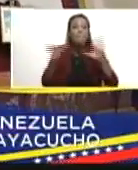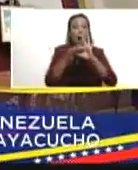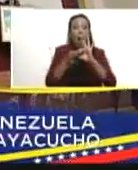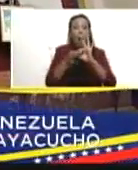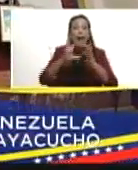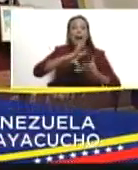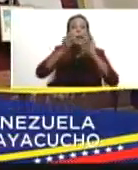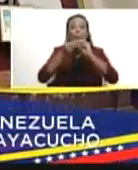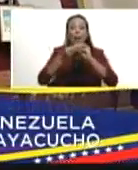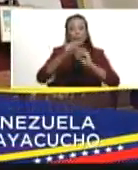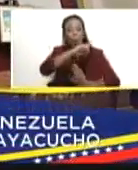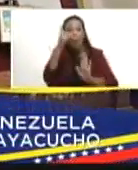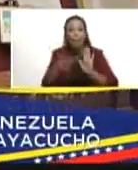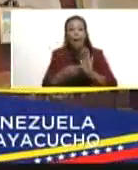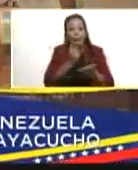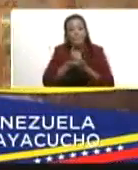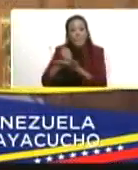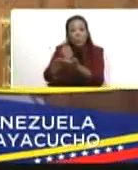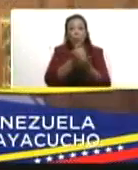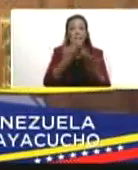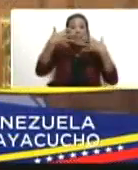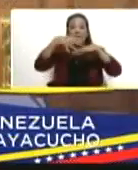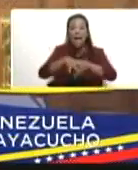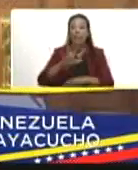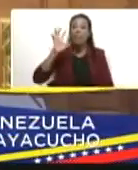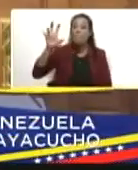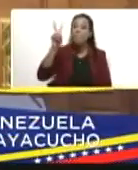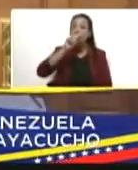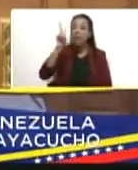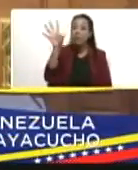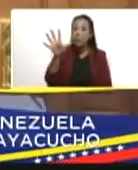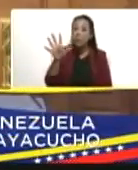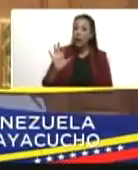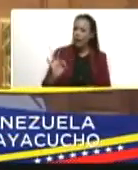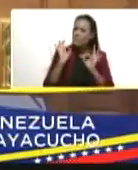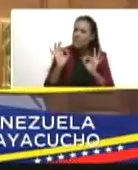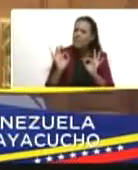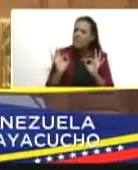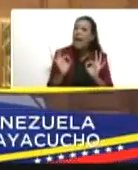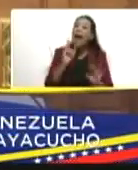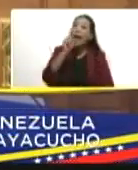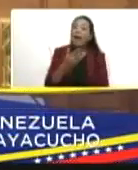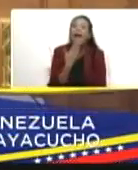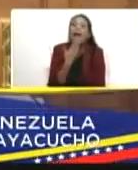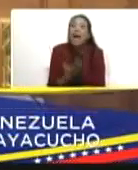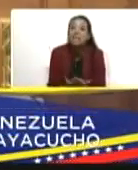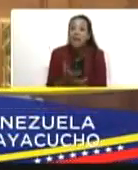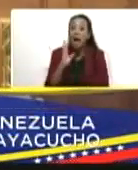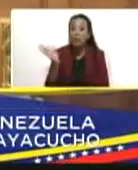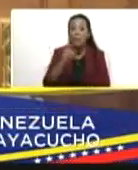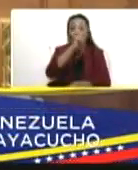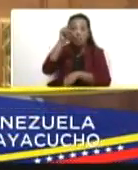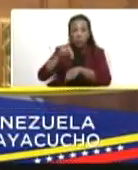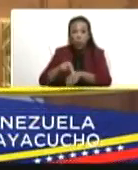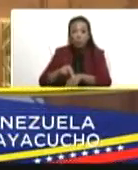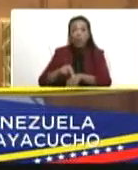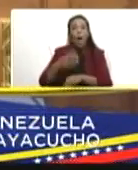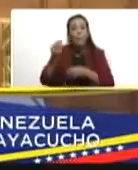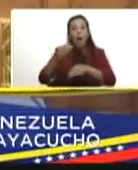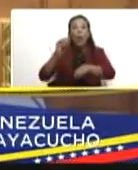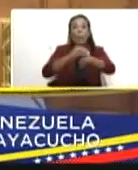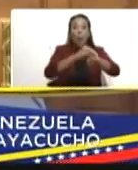la recuperación y el bienestar integral de la patria y muy especialmente Quiero agradecer a esta asamblea el haber